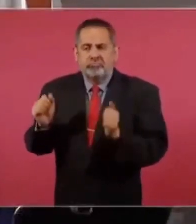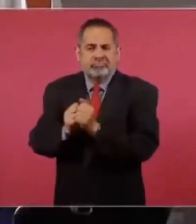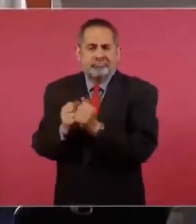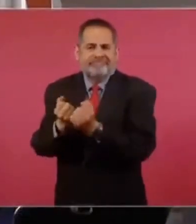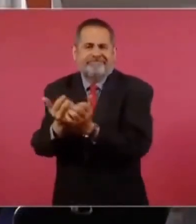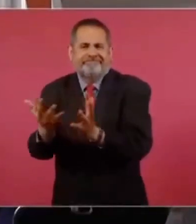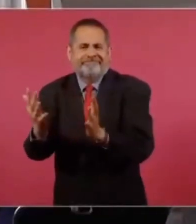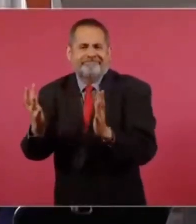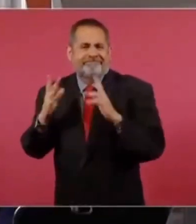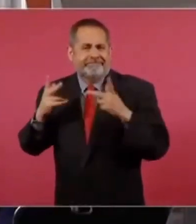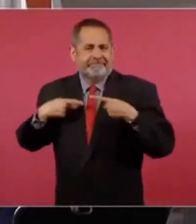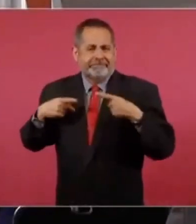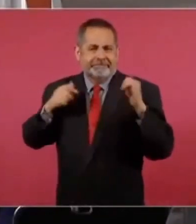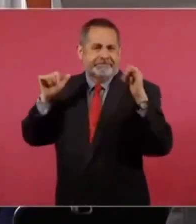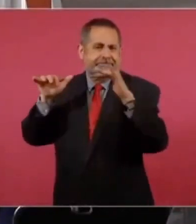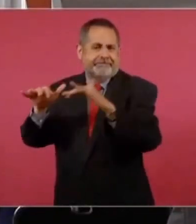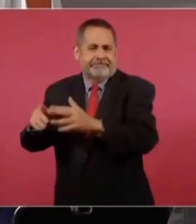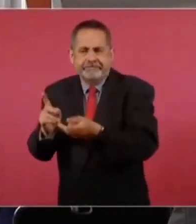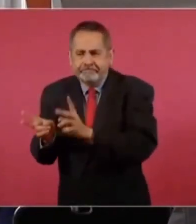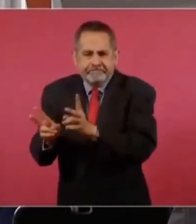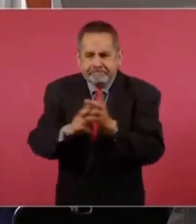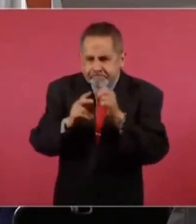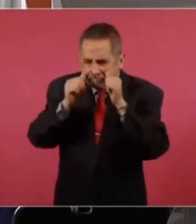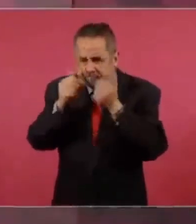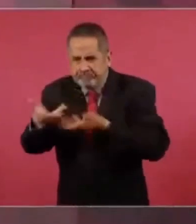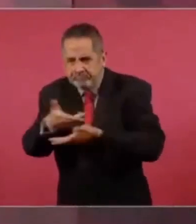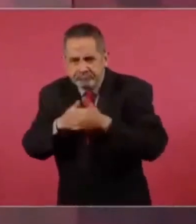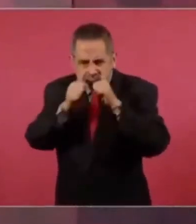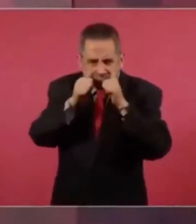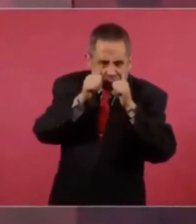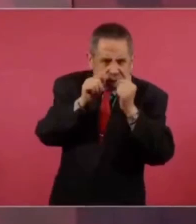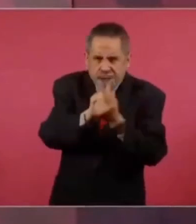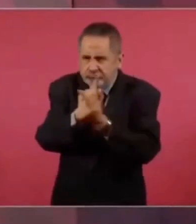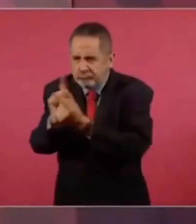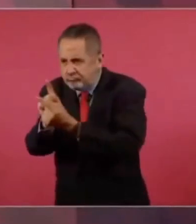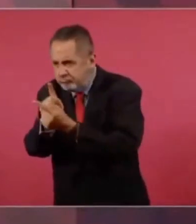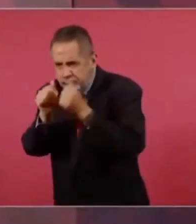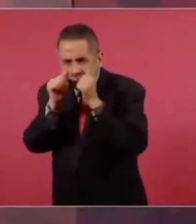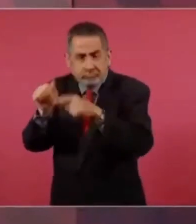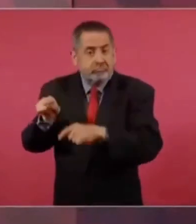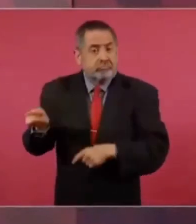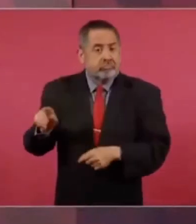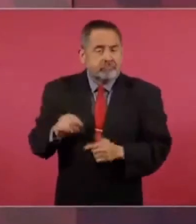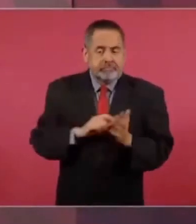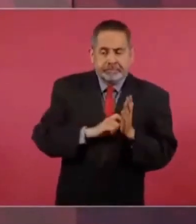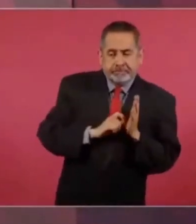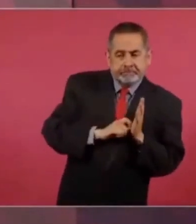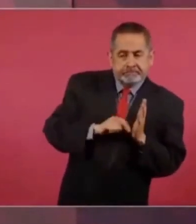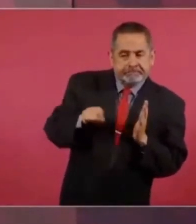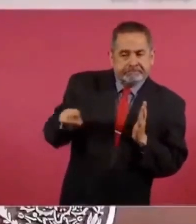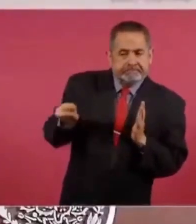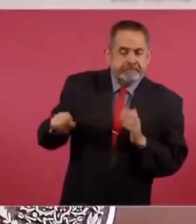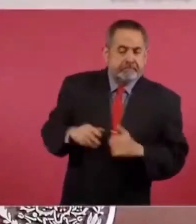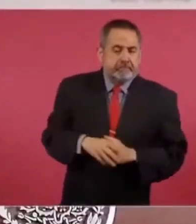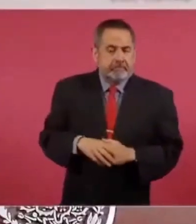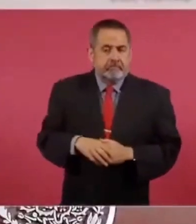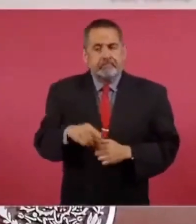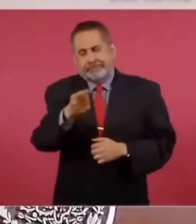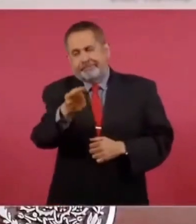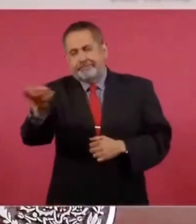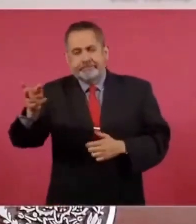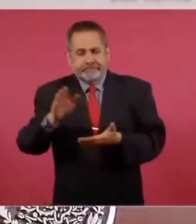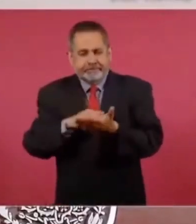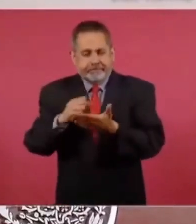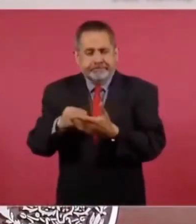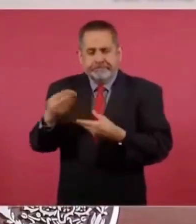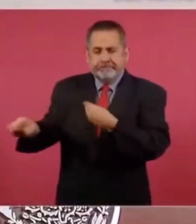multitud y así atendía a personas. Cada quien le iba entregando un